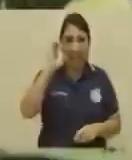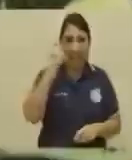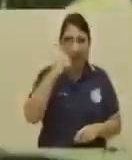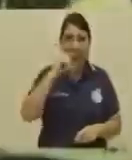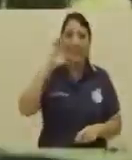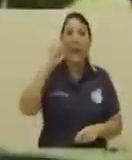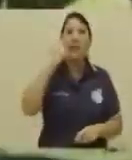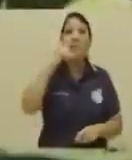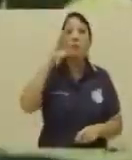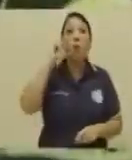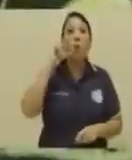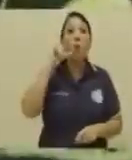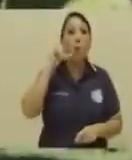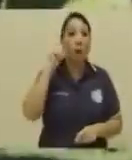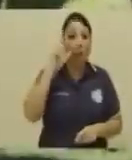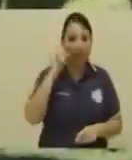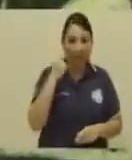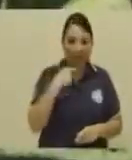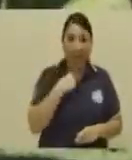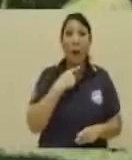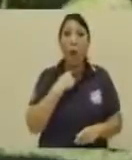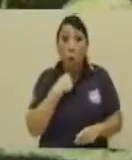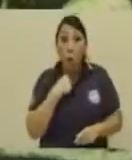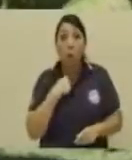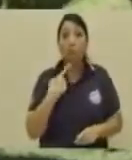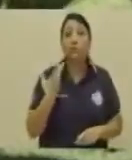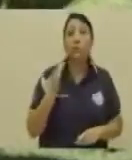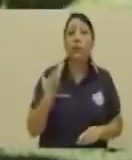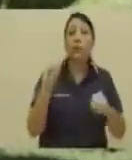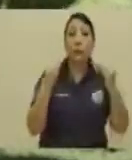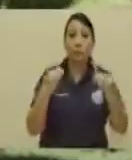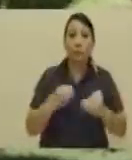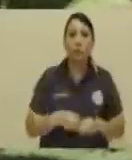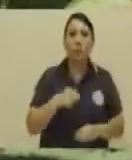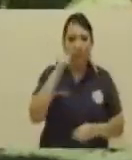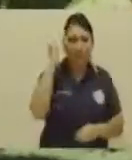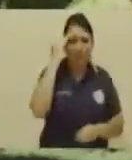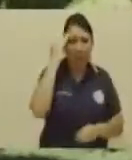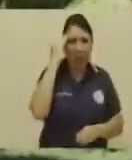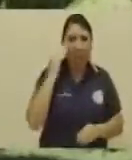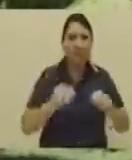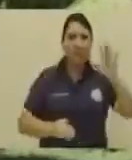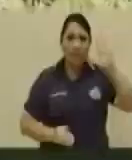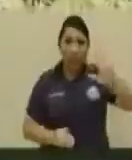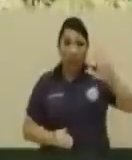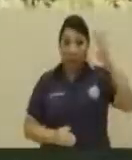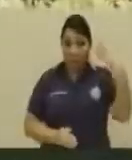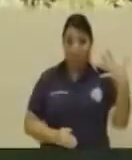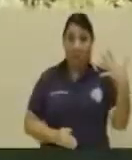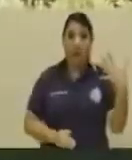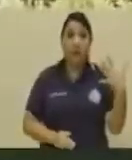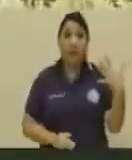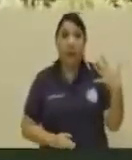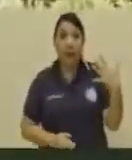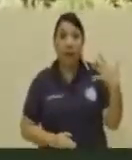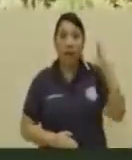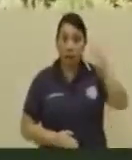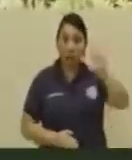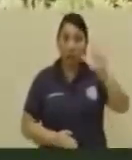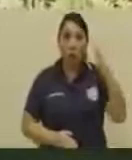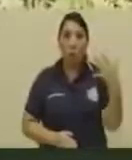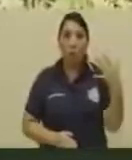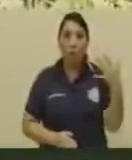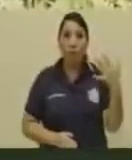los cuido mucho, es nuestra última oración. Útiles, si se recuerdan en los temas anteriores, vamos a hacer la mano